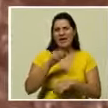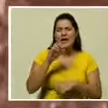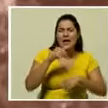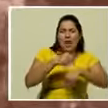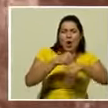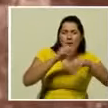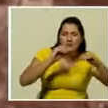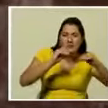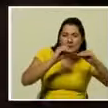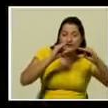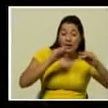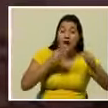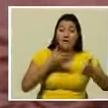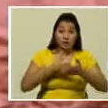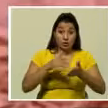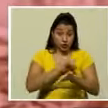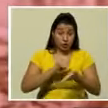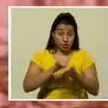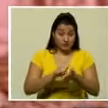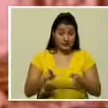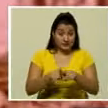daños en la ciudad de San José.